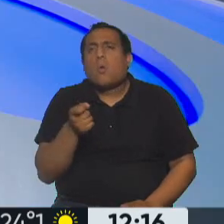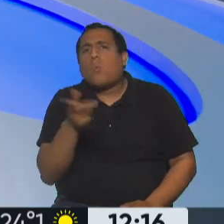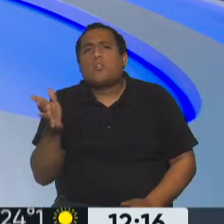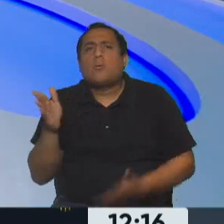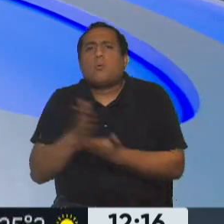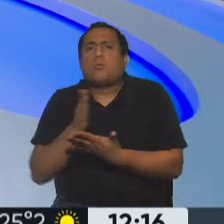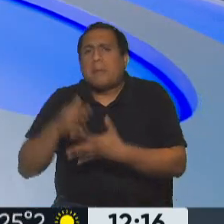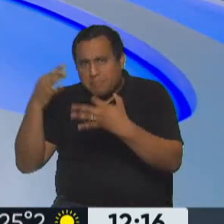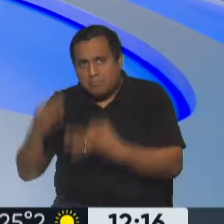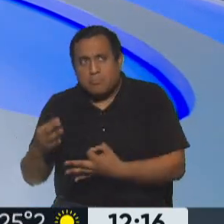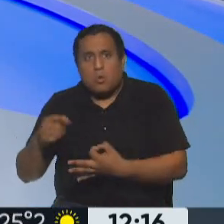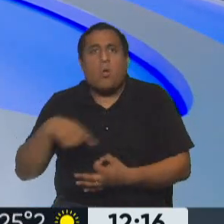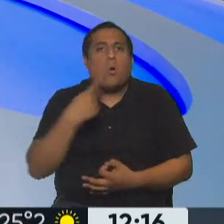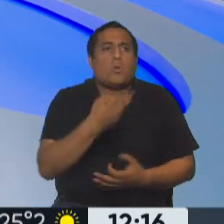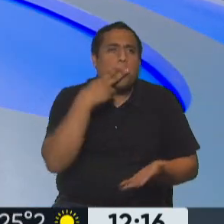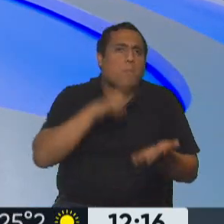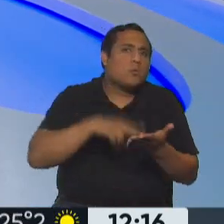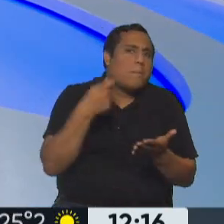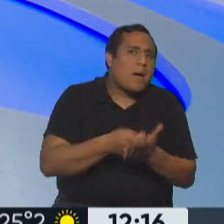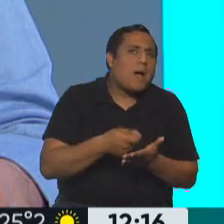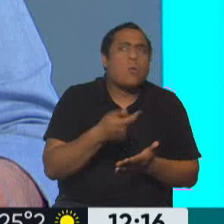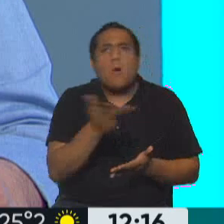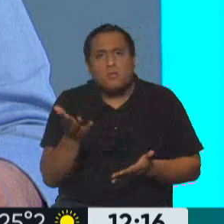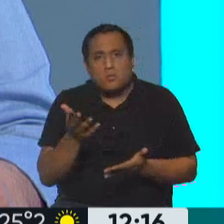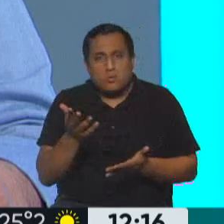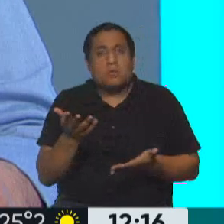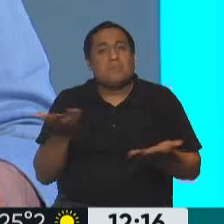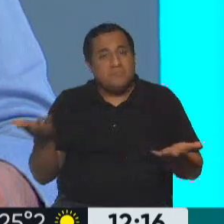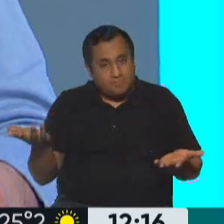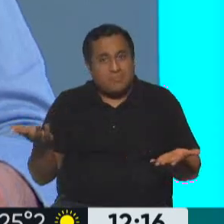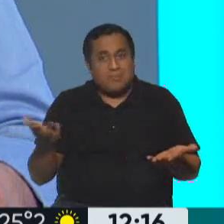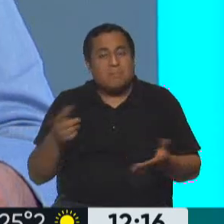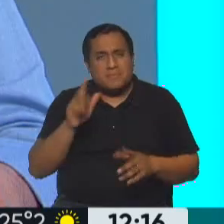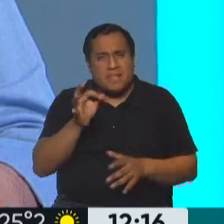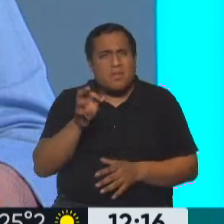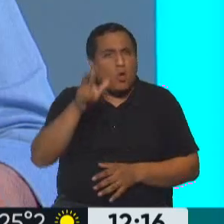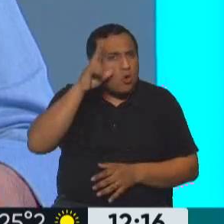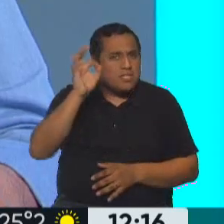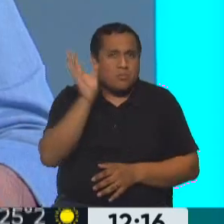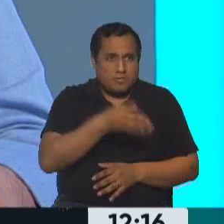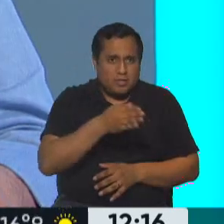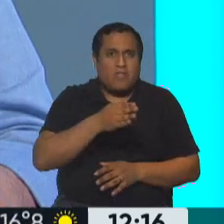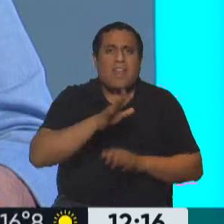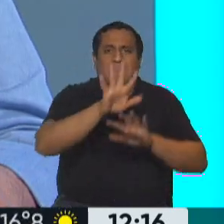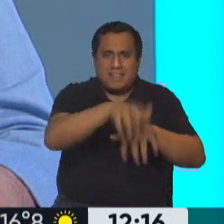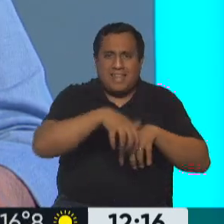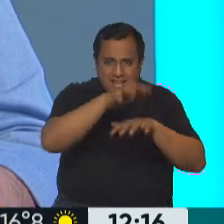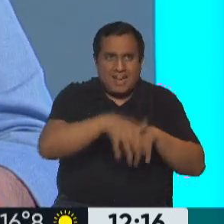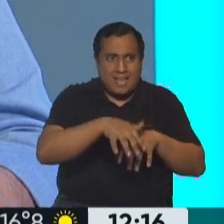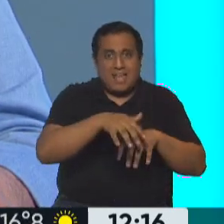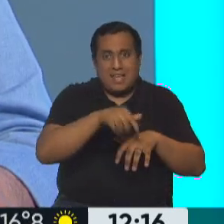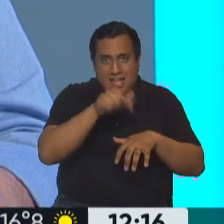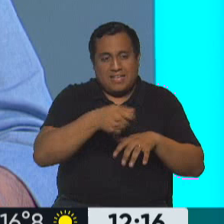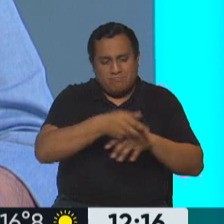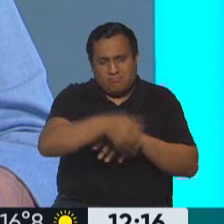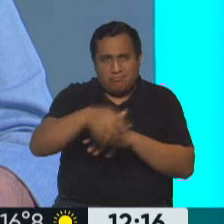genuinos y cuántos hay rentistas? Porque no te olvides que los arrendamientos rurales, el 80% de la tierra en la República Argentina, en donde se